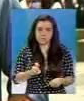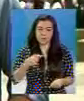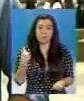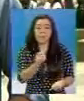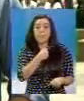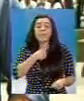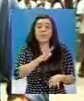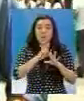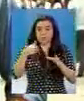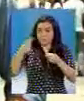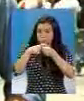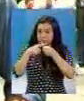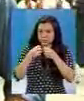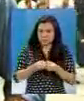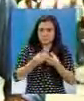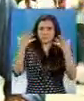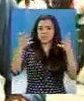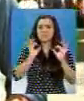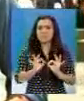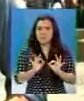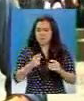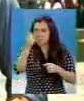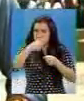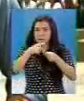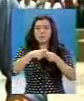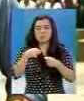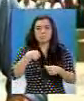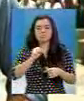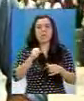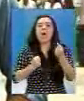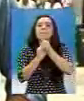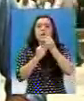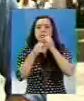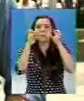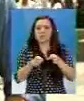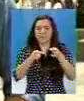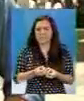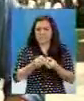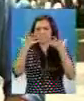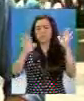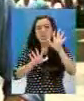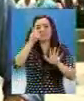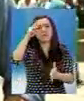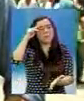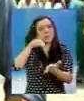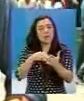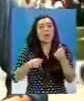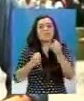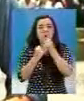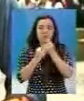afiliados registrados en el Tribunal Supremo Electoral y con presencia del partido político en 14 departamentos del